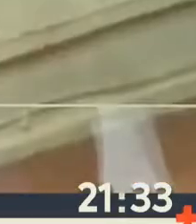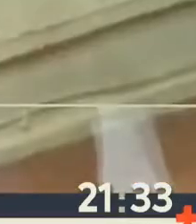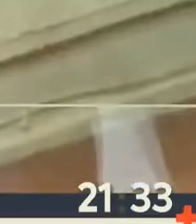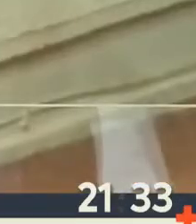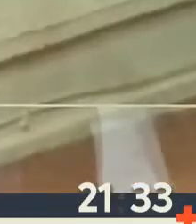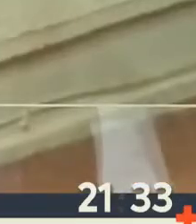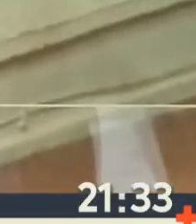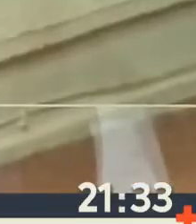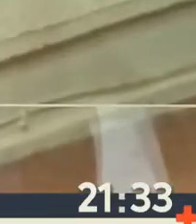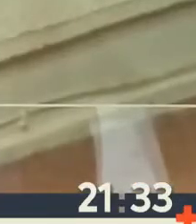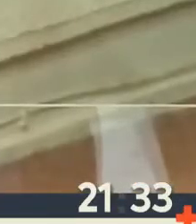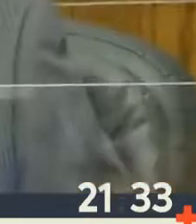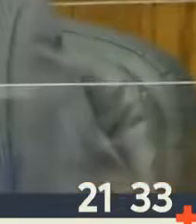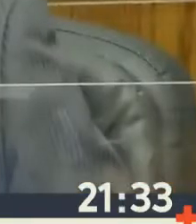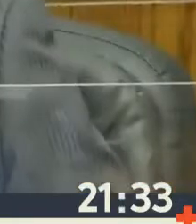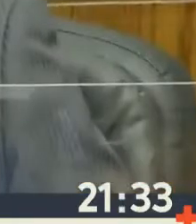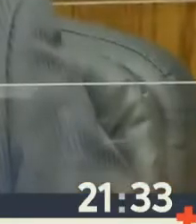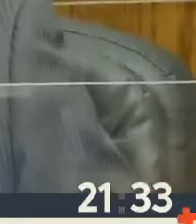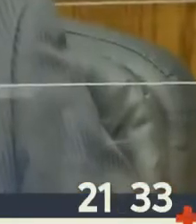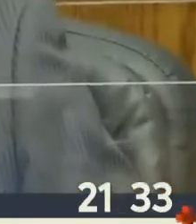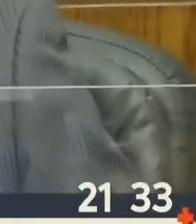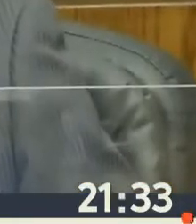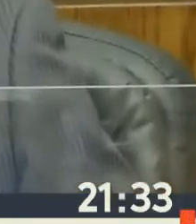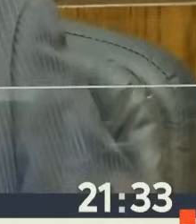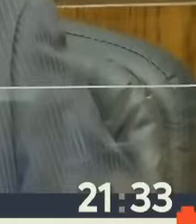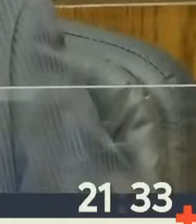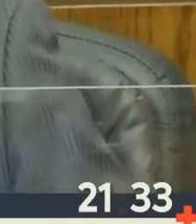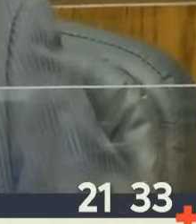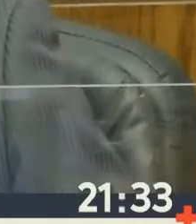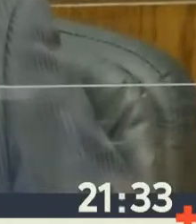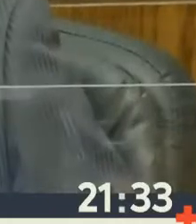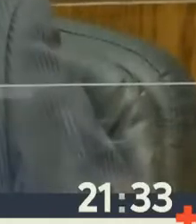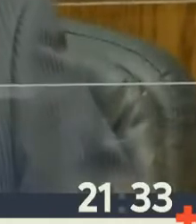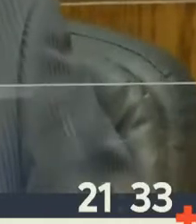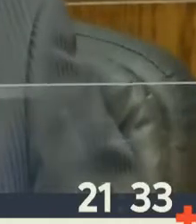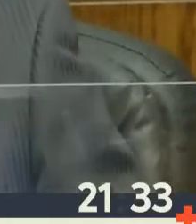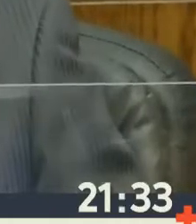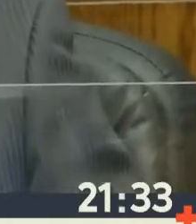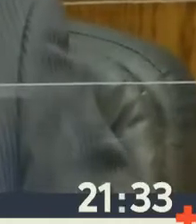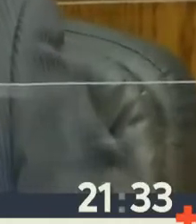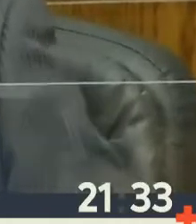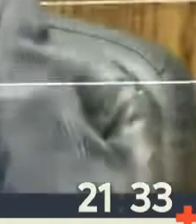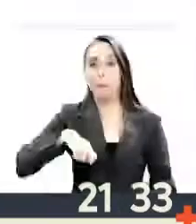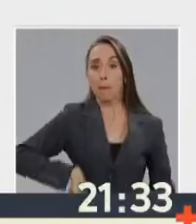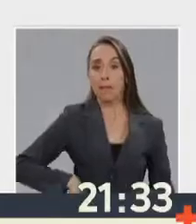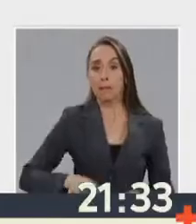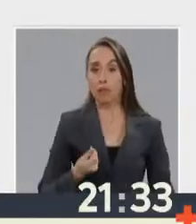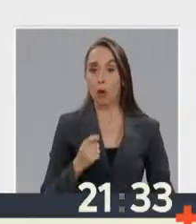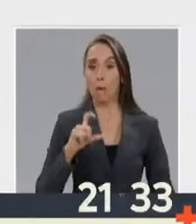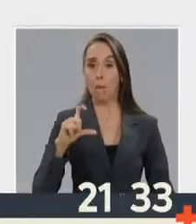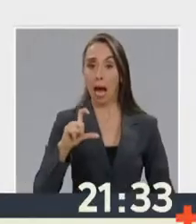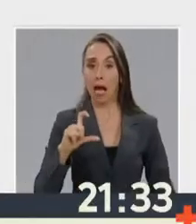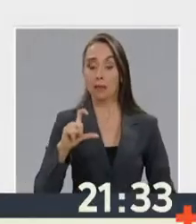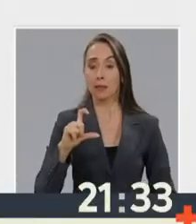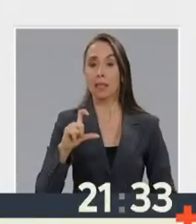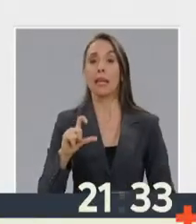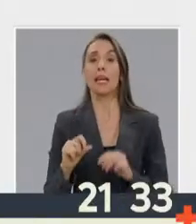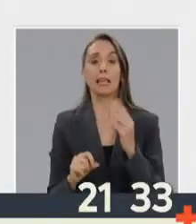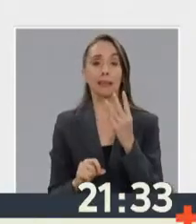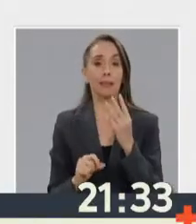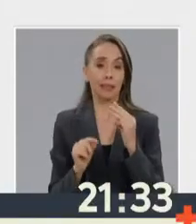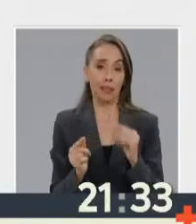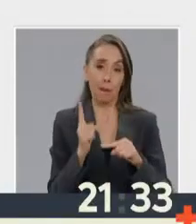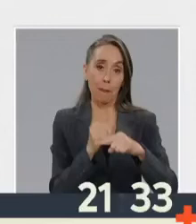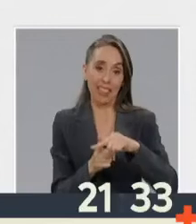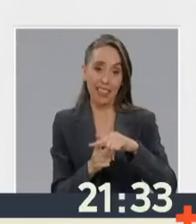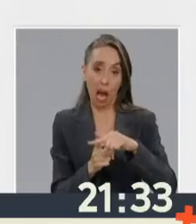tope para alcanzar un acuerdo sigue siendo el 6% de cotización adicional anunciado por el presidente. Mientras que el gobierno propone que